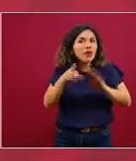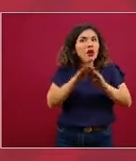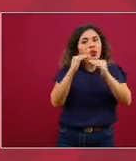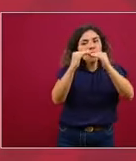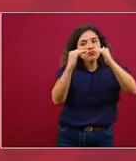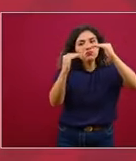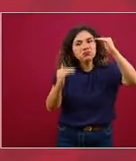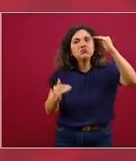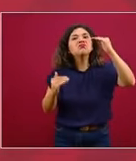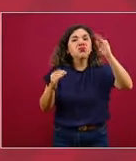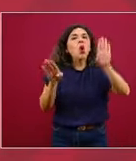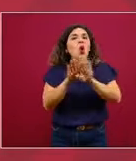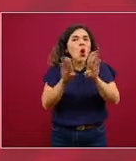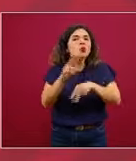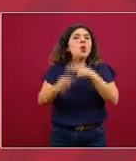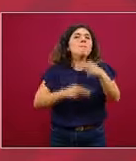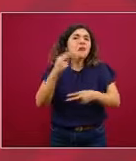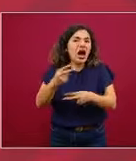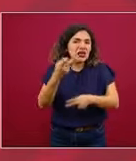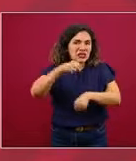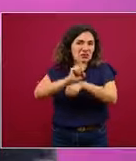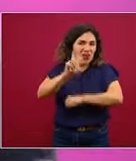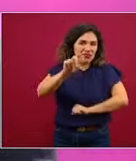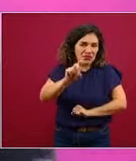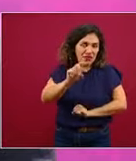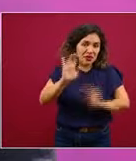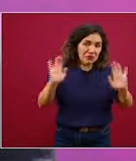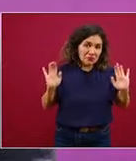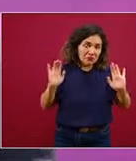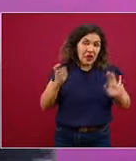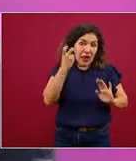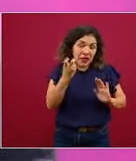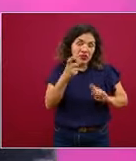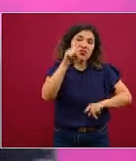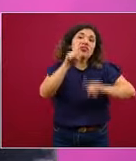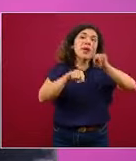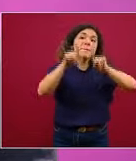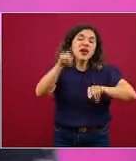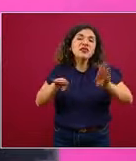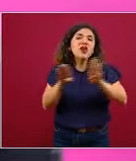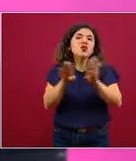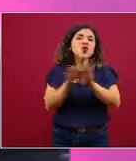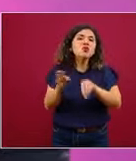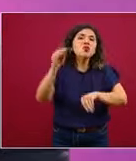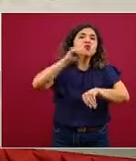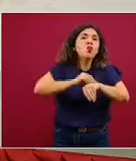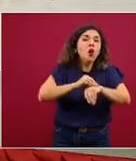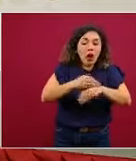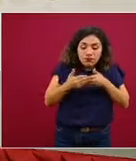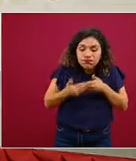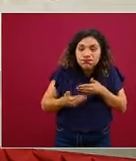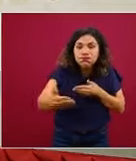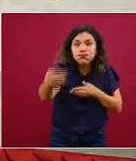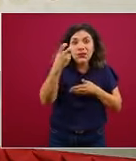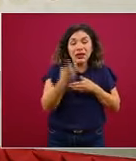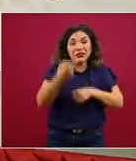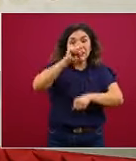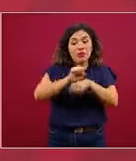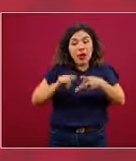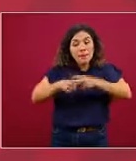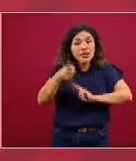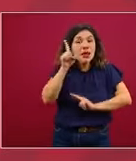descenso en la semana 30 y entonces va a depender más bien del comportamiento de toda esta semana que inicia